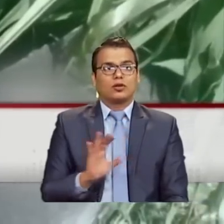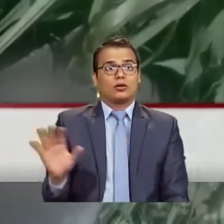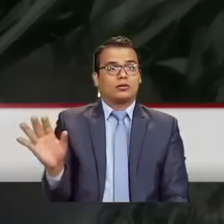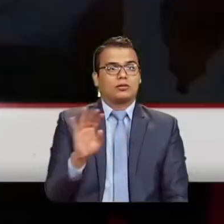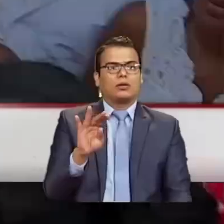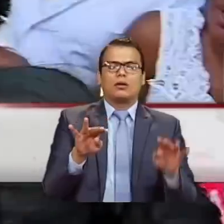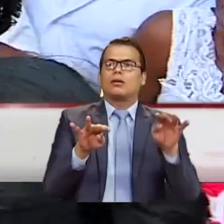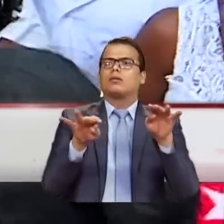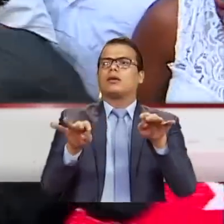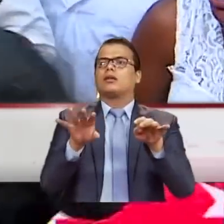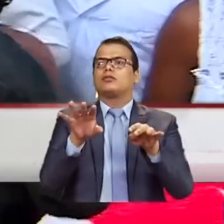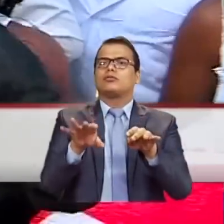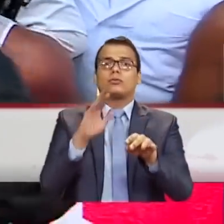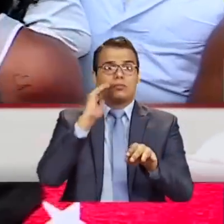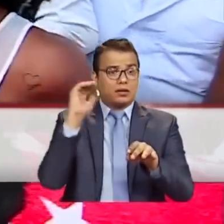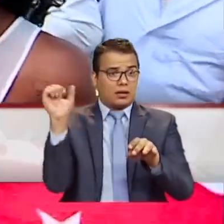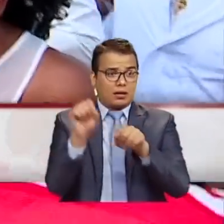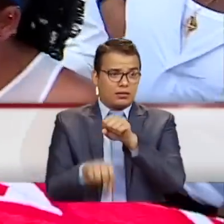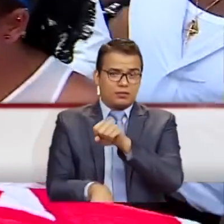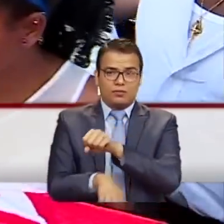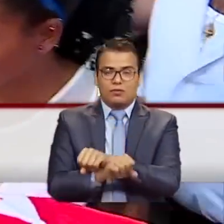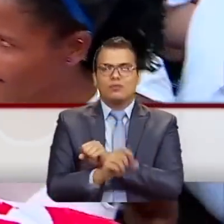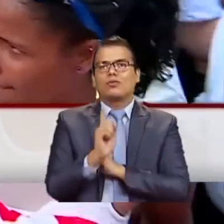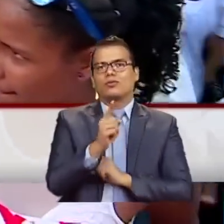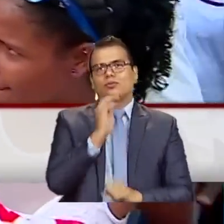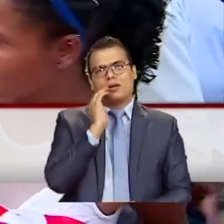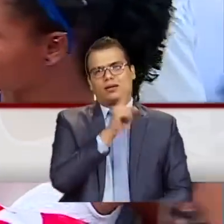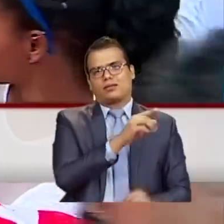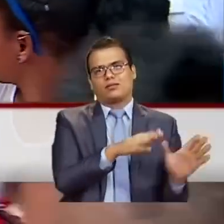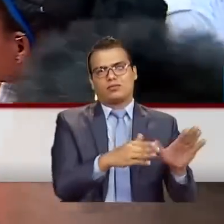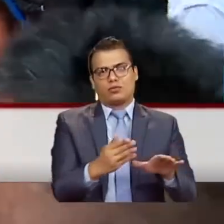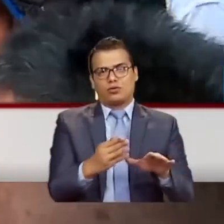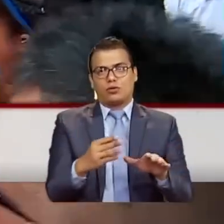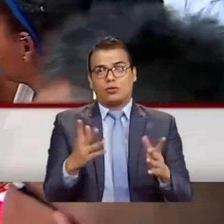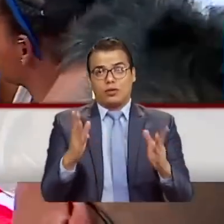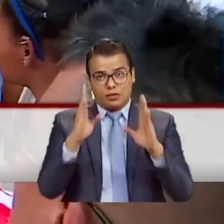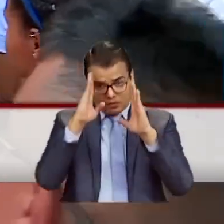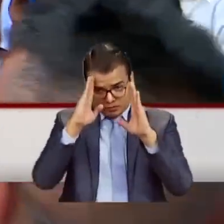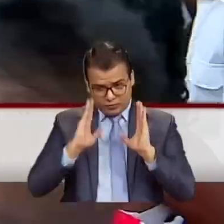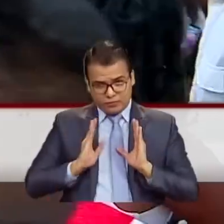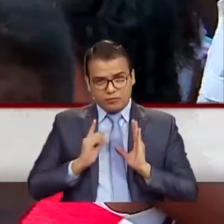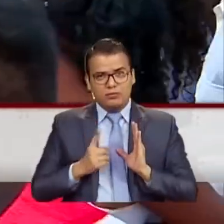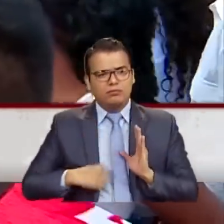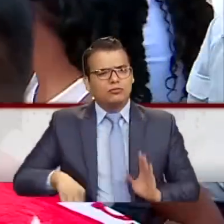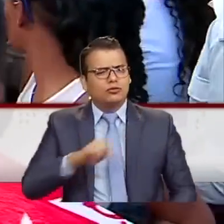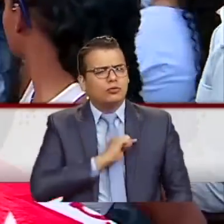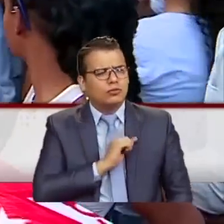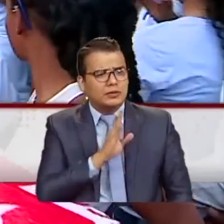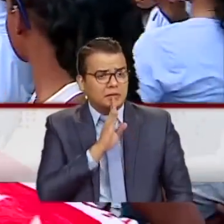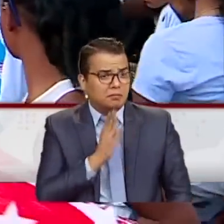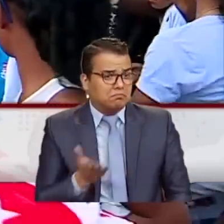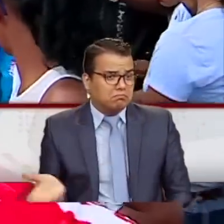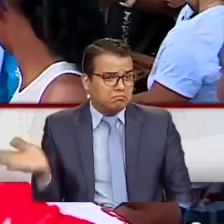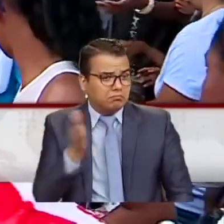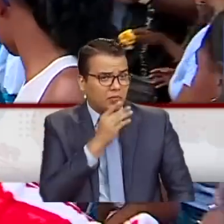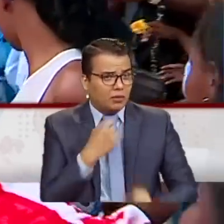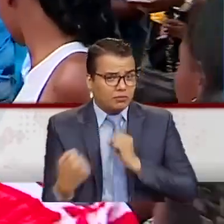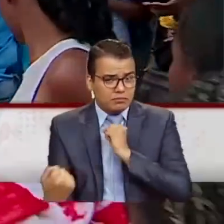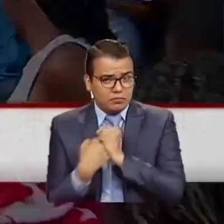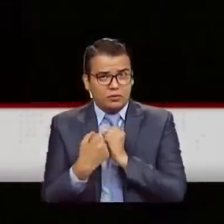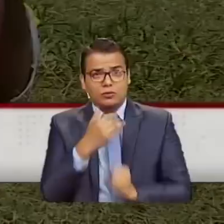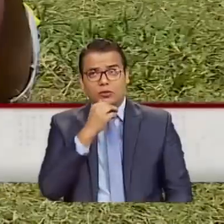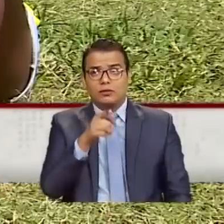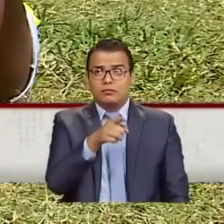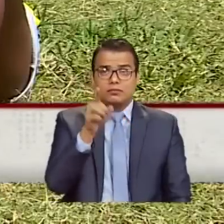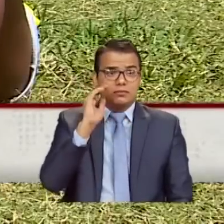ay, el fútbol femenino. Pero ¿quién está mirando hacia acá? Yo pienso que eso es lo que falta, ese apoyo. Conozco a muchas